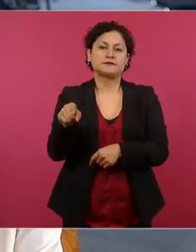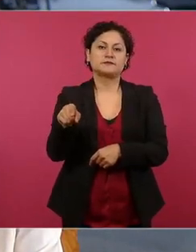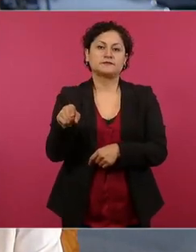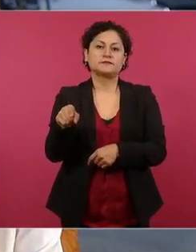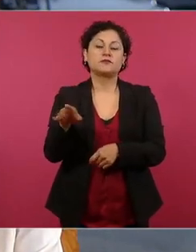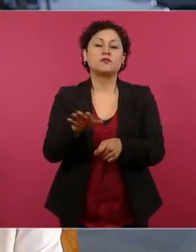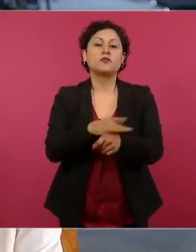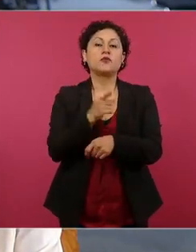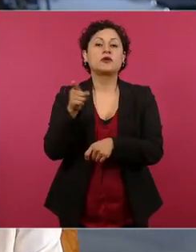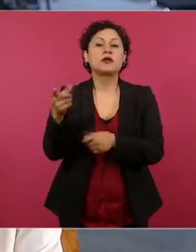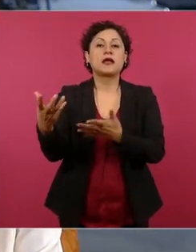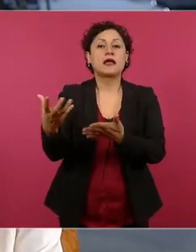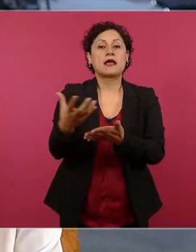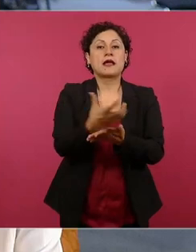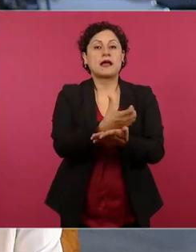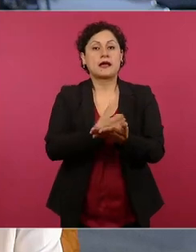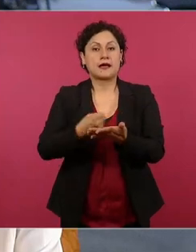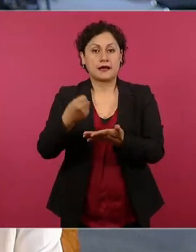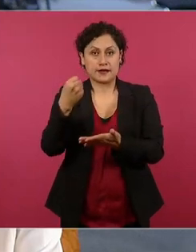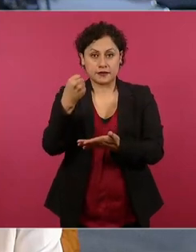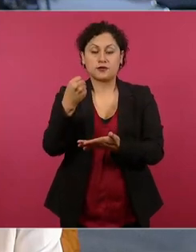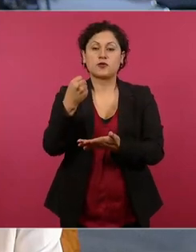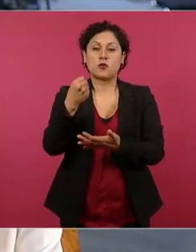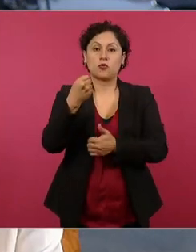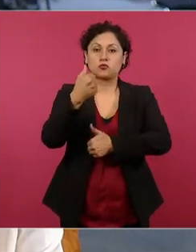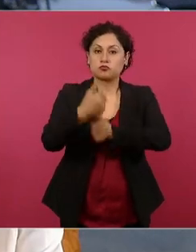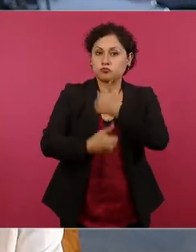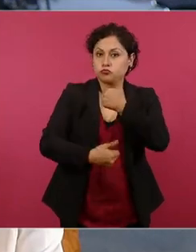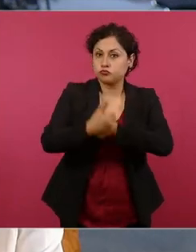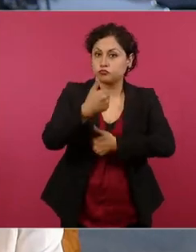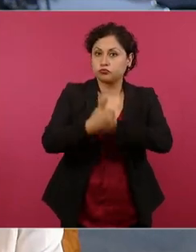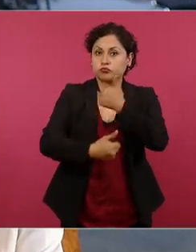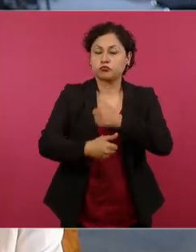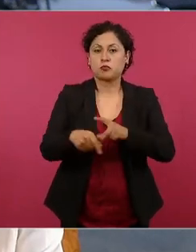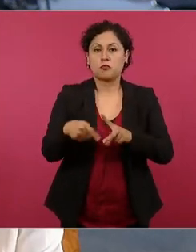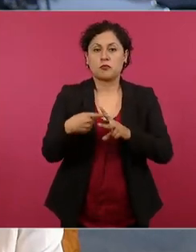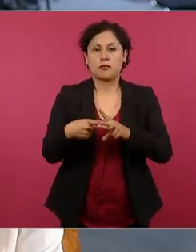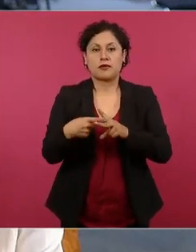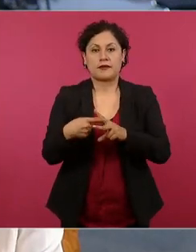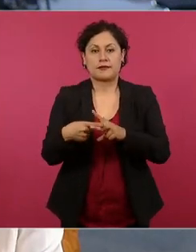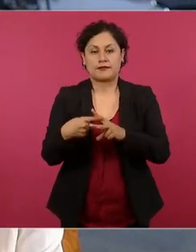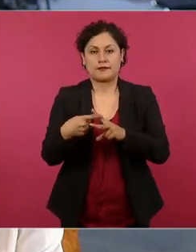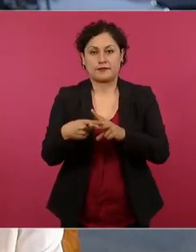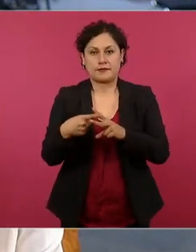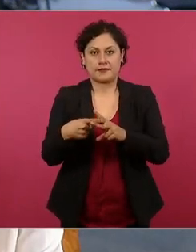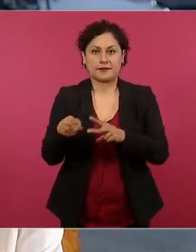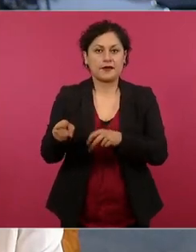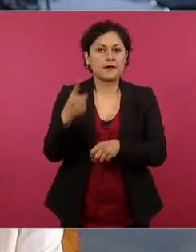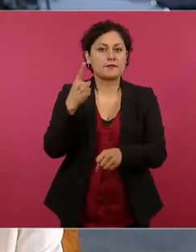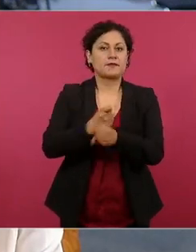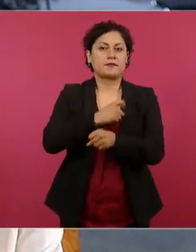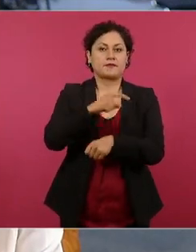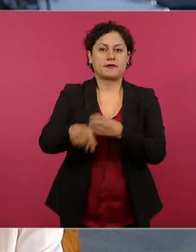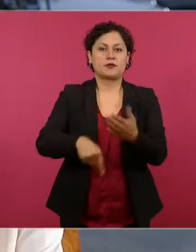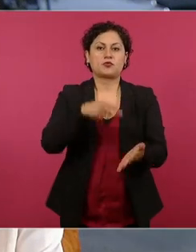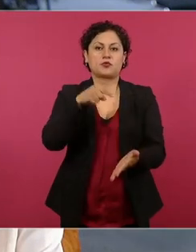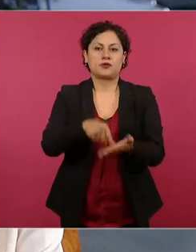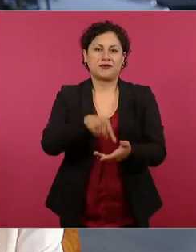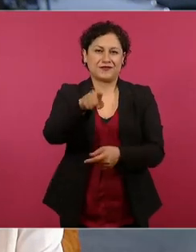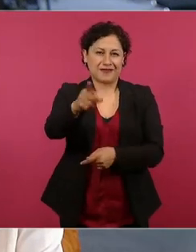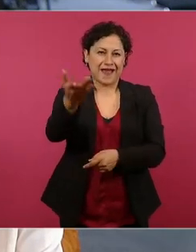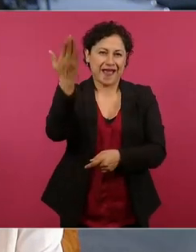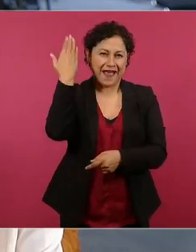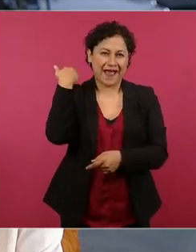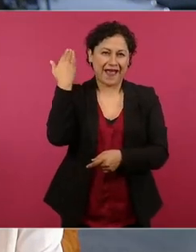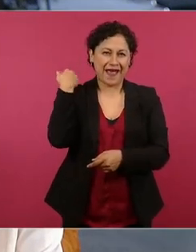haber obtenido él el primer lugar en el Campeonato Mundial de Aritmética. Usted en días atrás hizo este